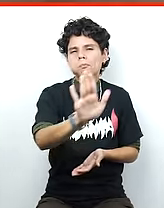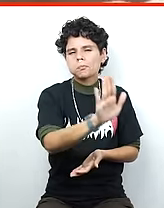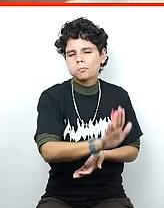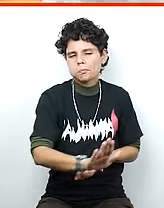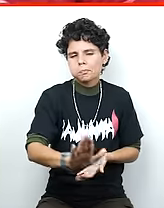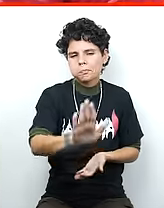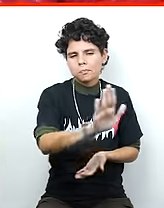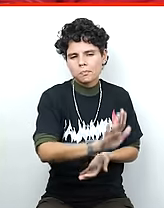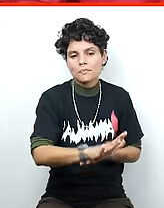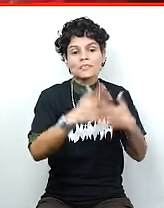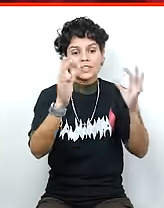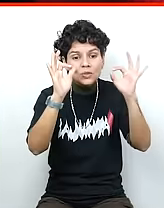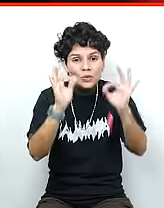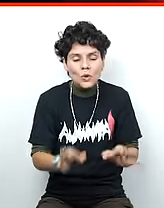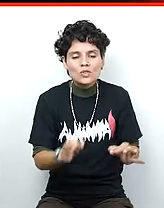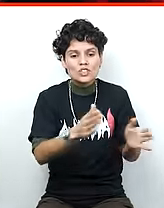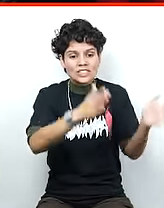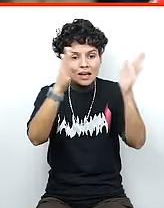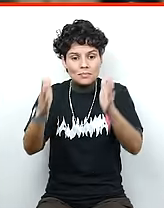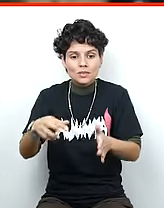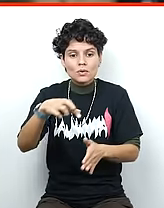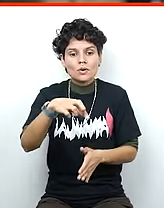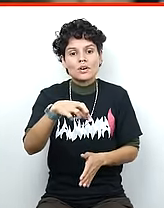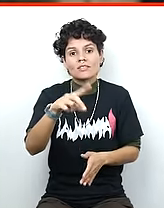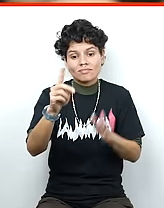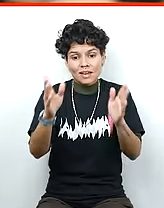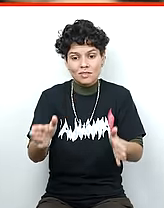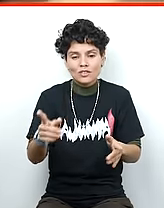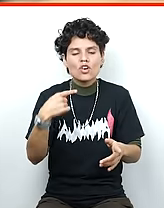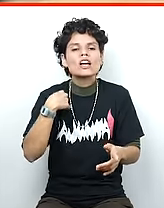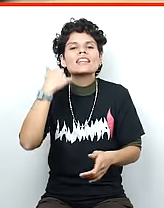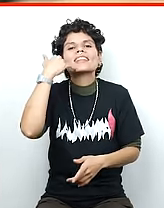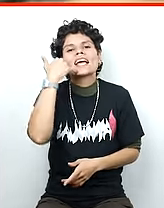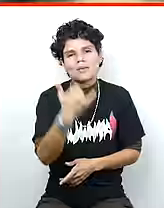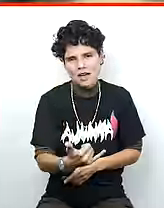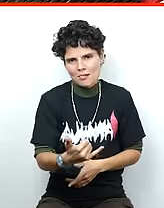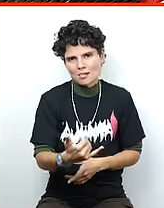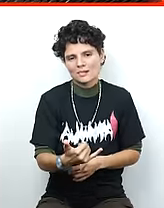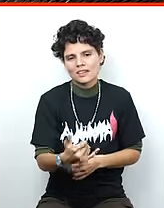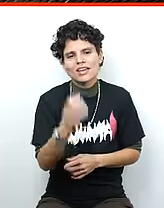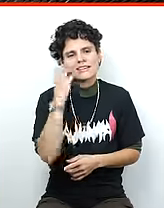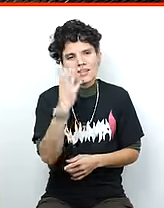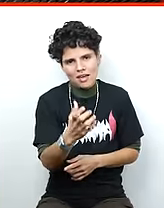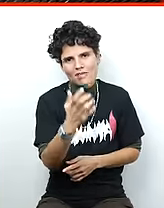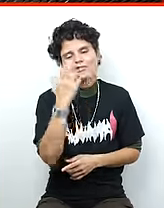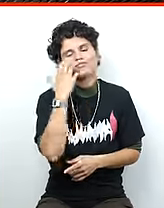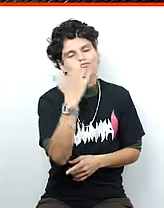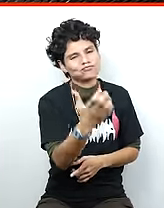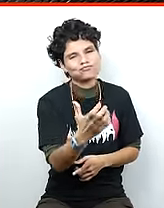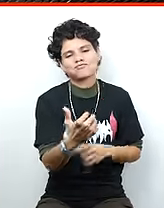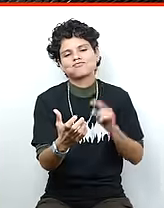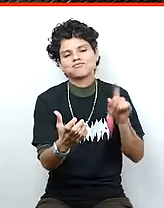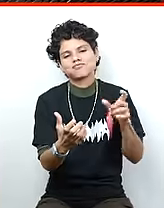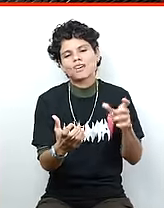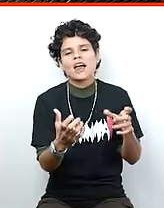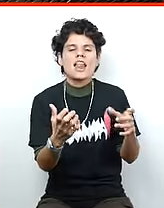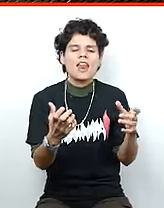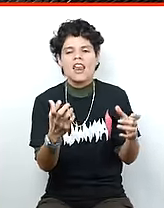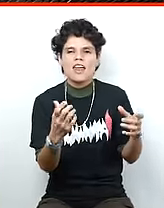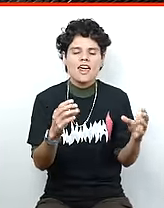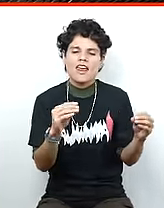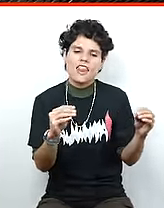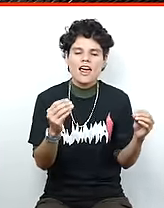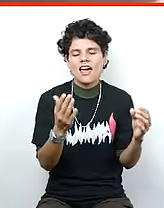Contestar, pues. Y en ese capítulo, si usted lo puede revisar ahora, y ahí te llamamos del capítulo y todo, y ahí pueden ver la llamada y todo. Y ese día para ti